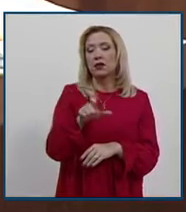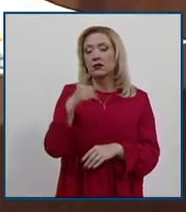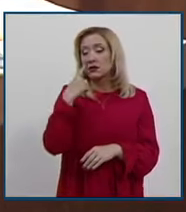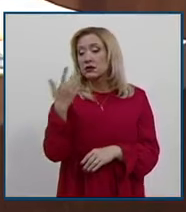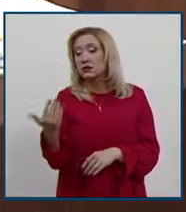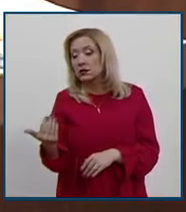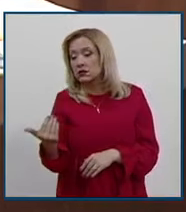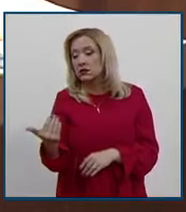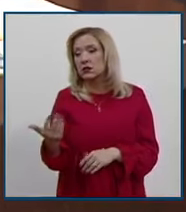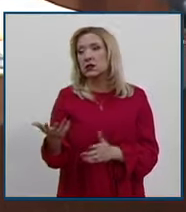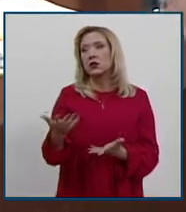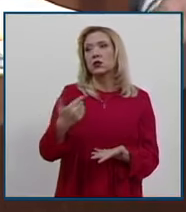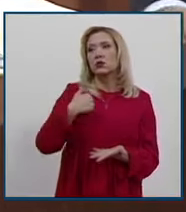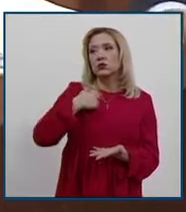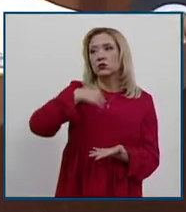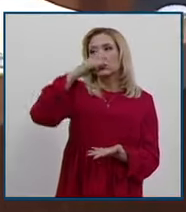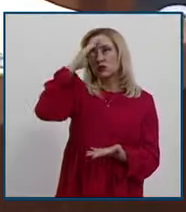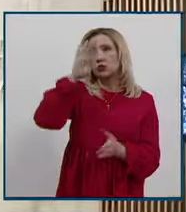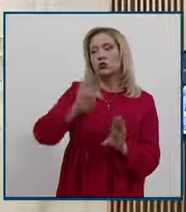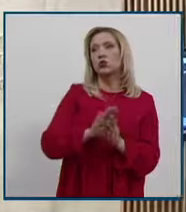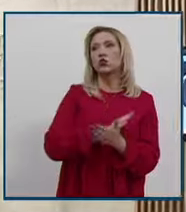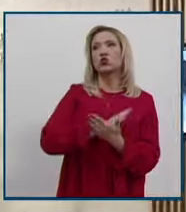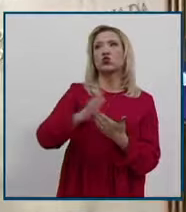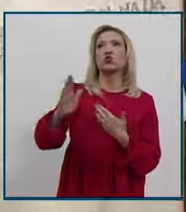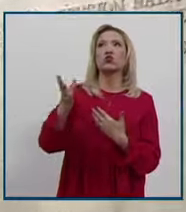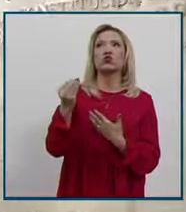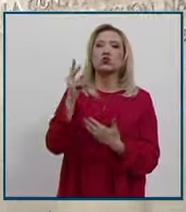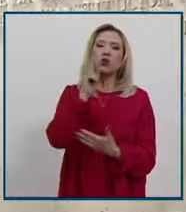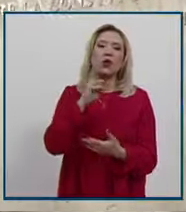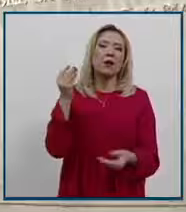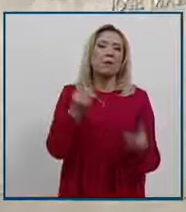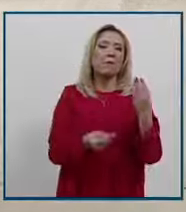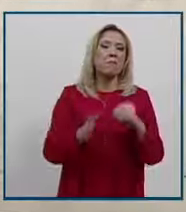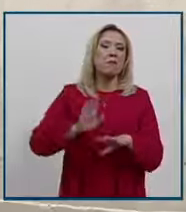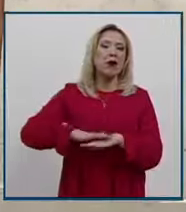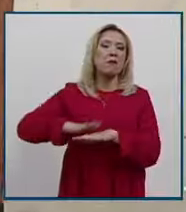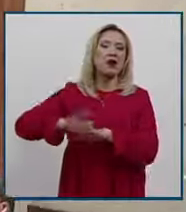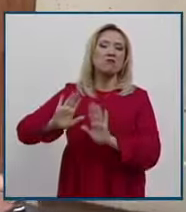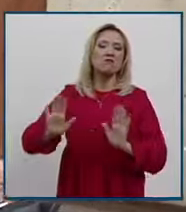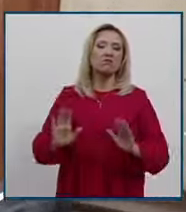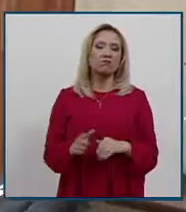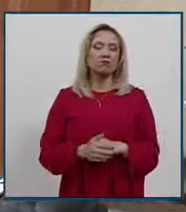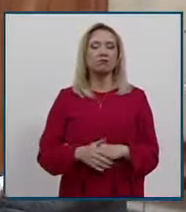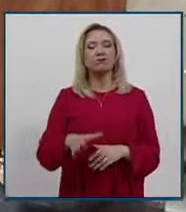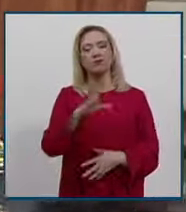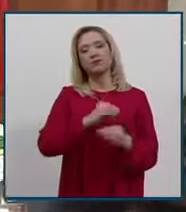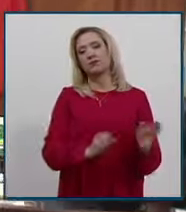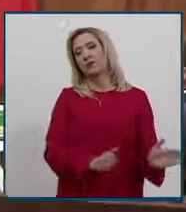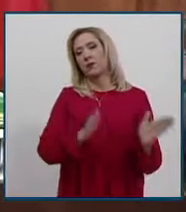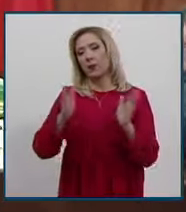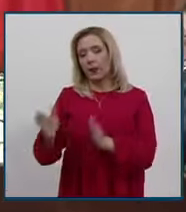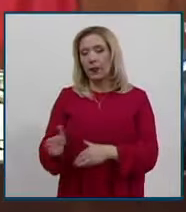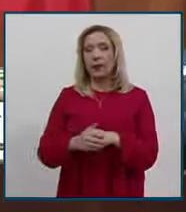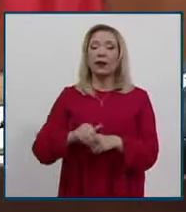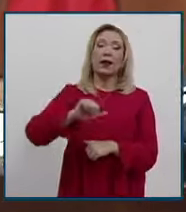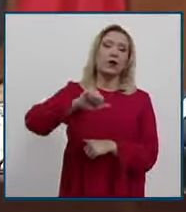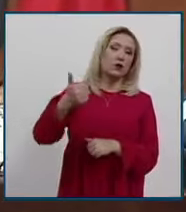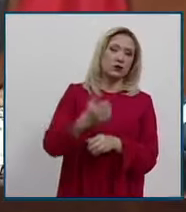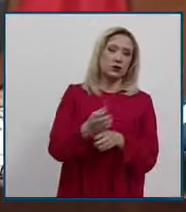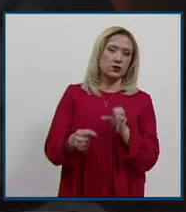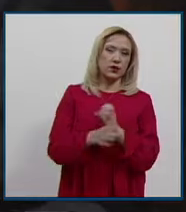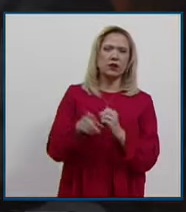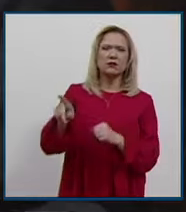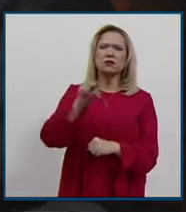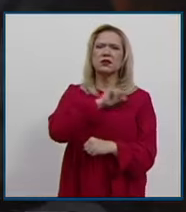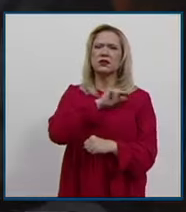probatoria en mi consideración desproporcionada en otro asunto la sala superior revocó la resolución de la sala especializada